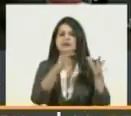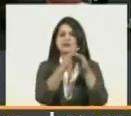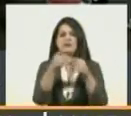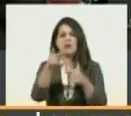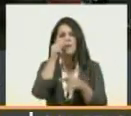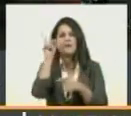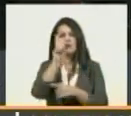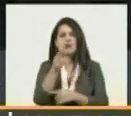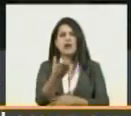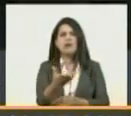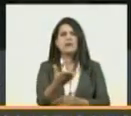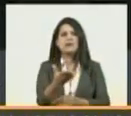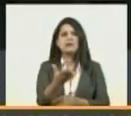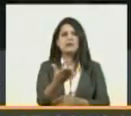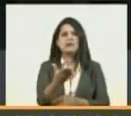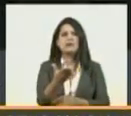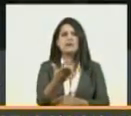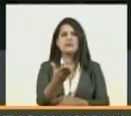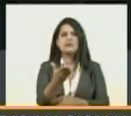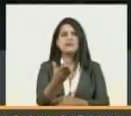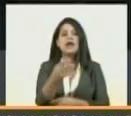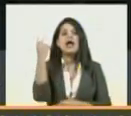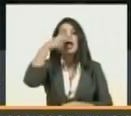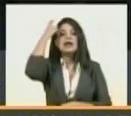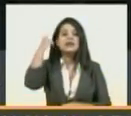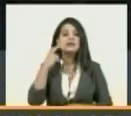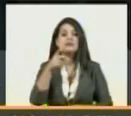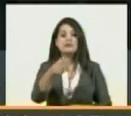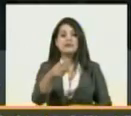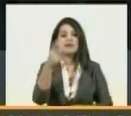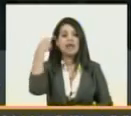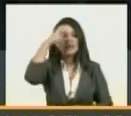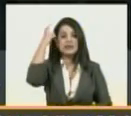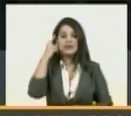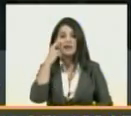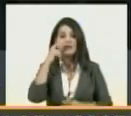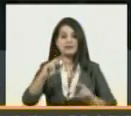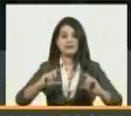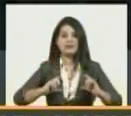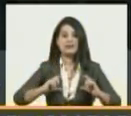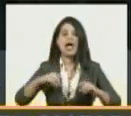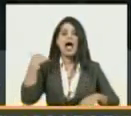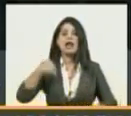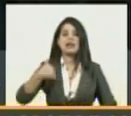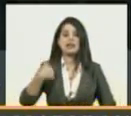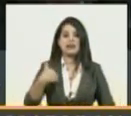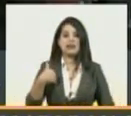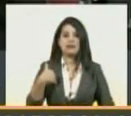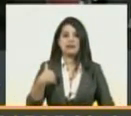para Venezuela, la canciller que ya dejó de ser canciller de Argentina.